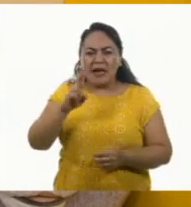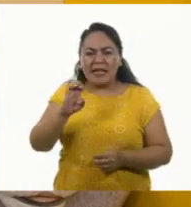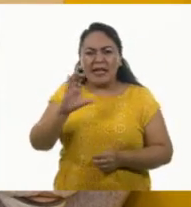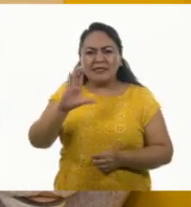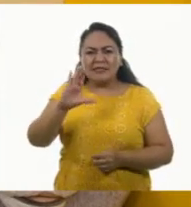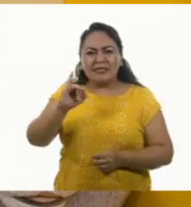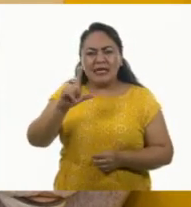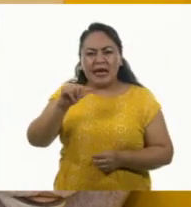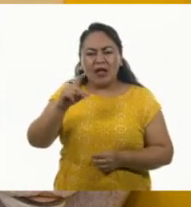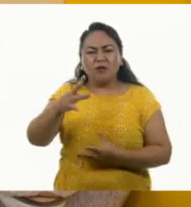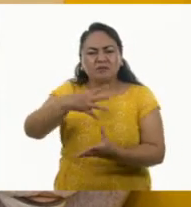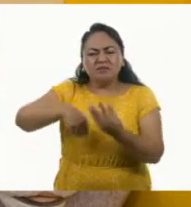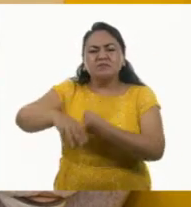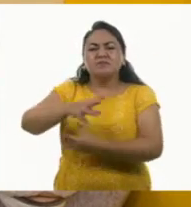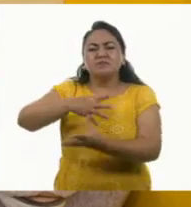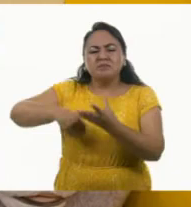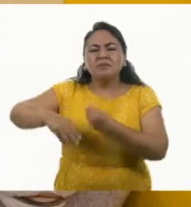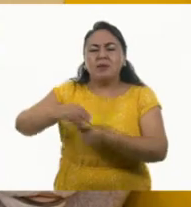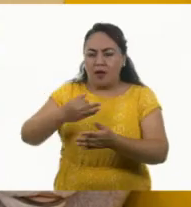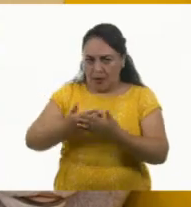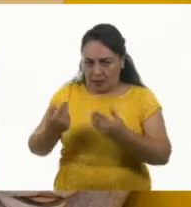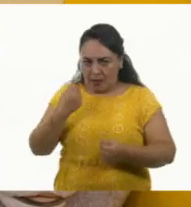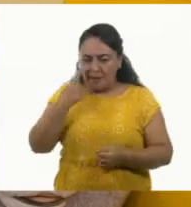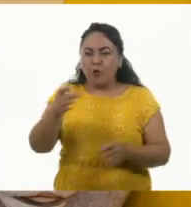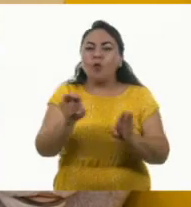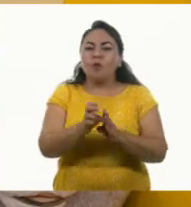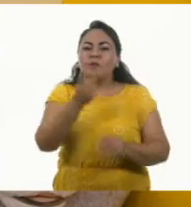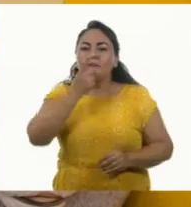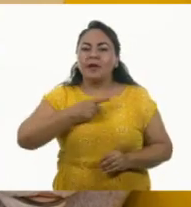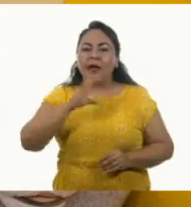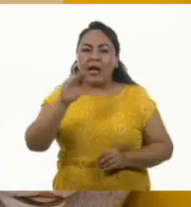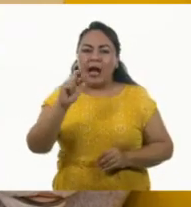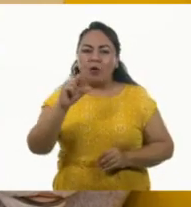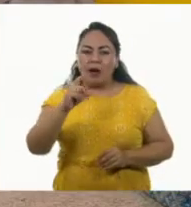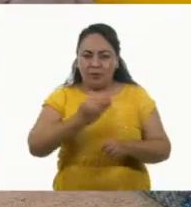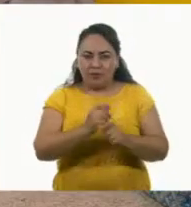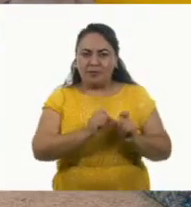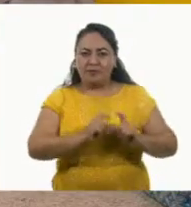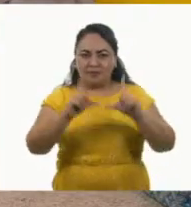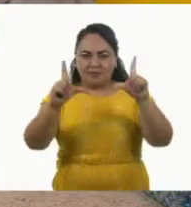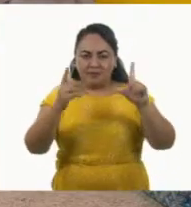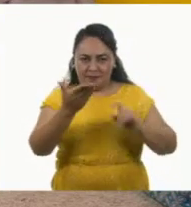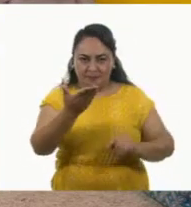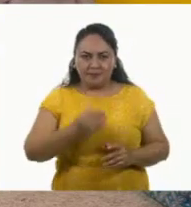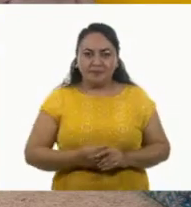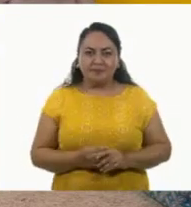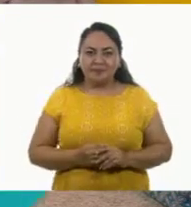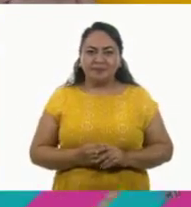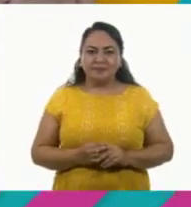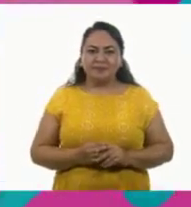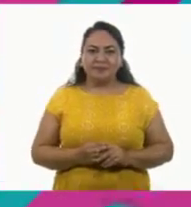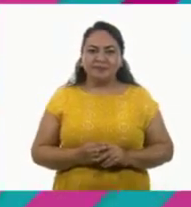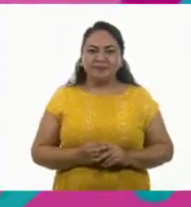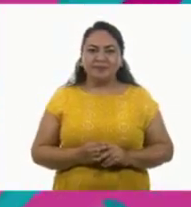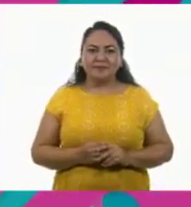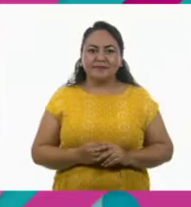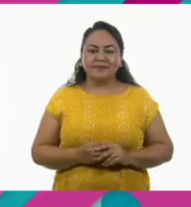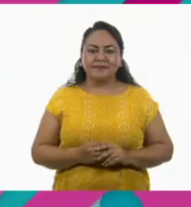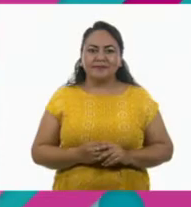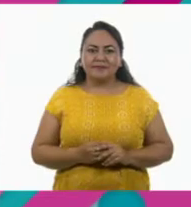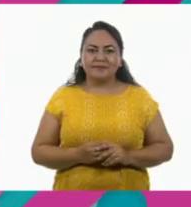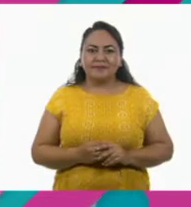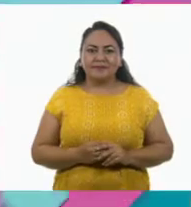materiales desestructurados. Veamos lo que nos dice Carola en la siguiente cápsula. ¡Vamos a verla!